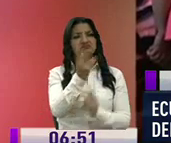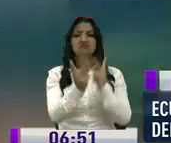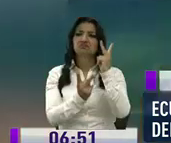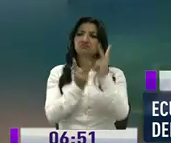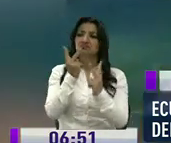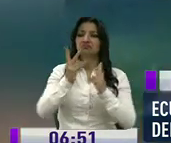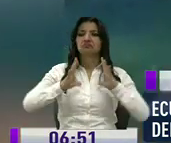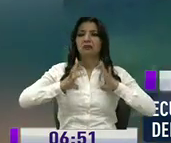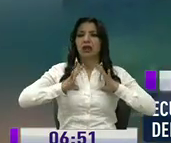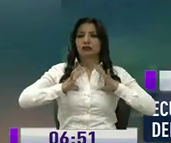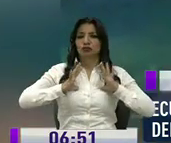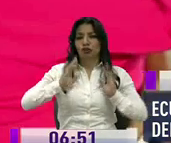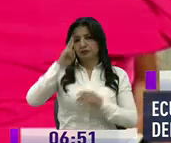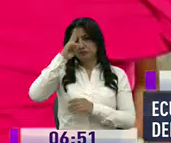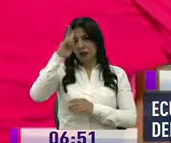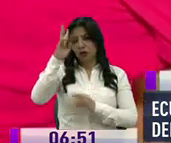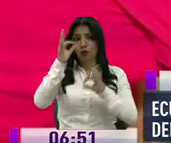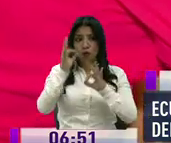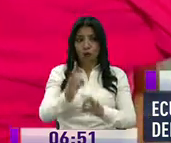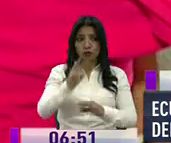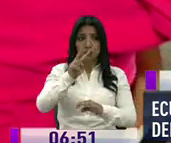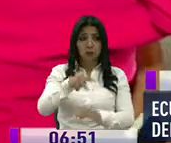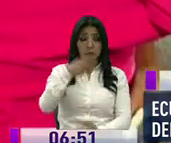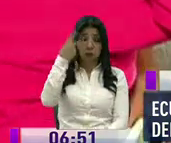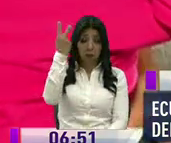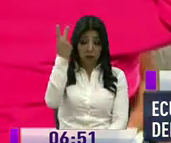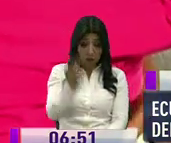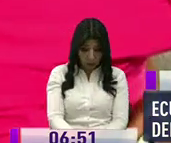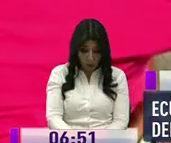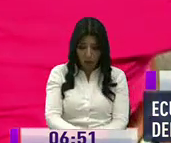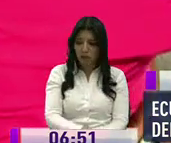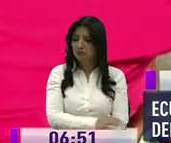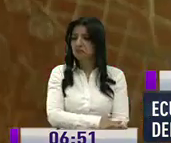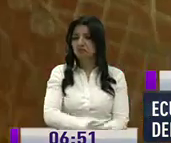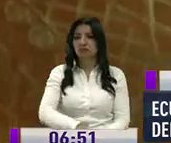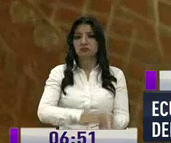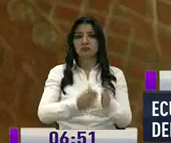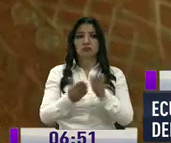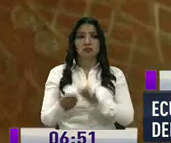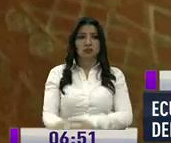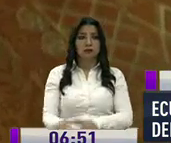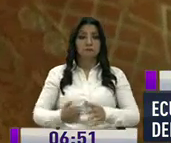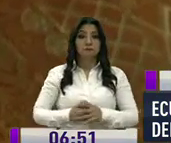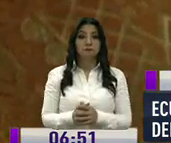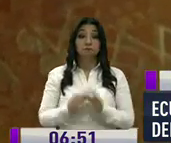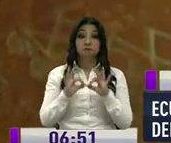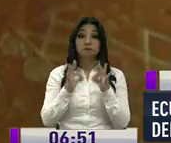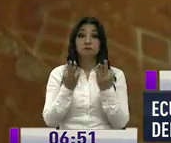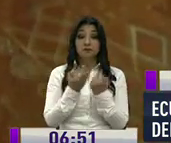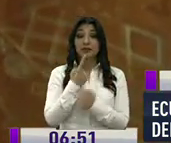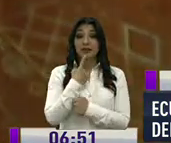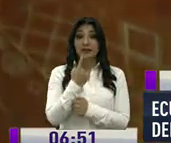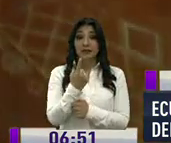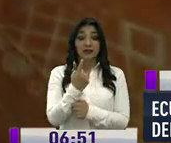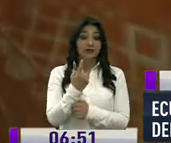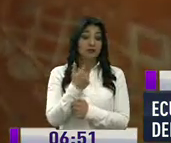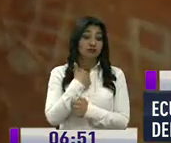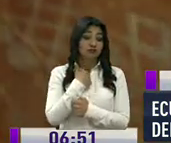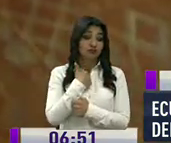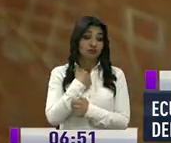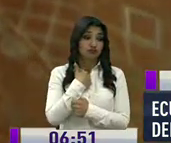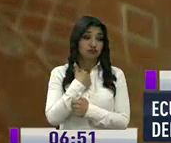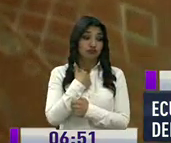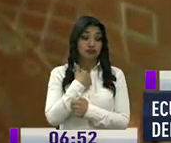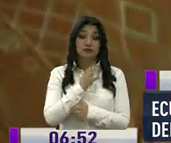ciudad. Tras un descuido, cayó al vacío. Su muerte fue instantánea. Dicen sus familiares encontrarse destrozados.